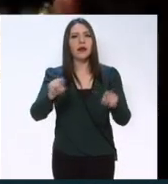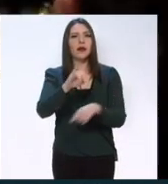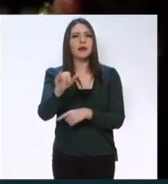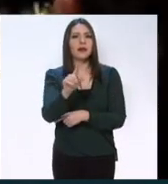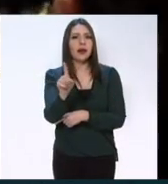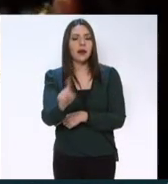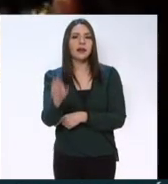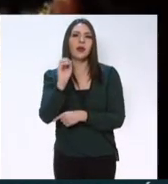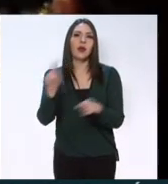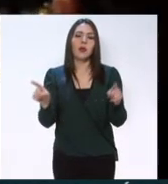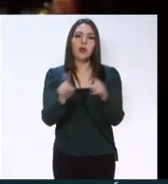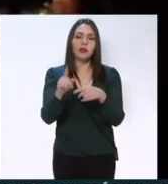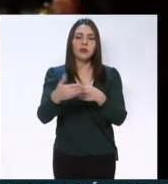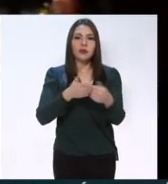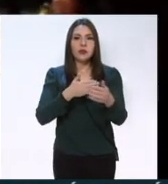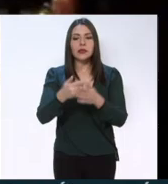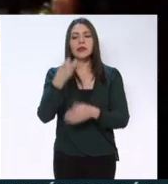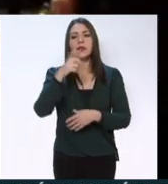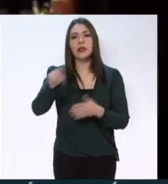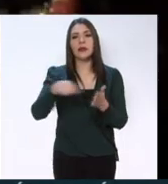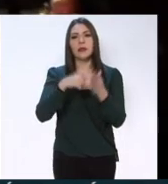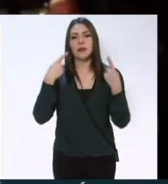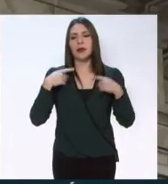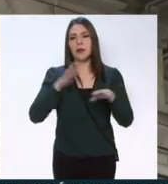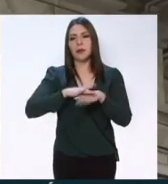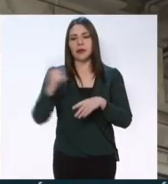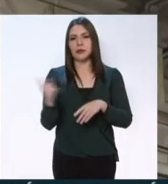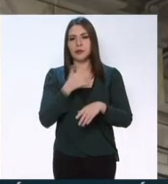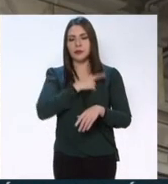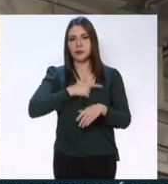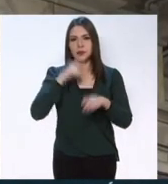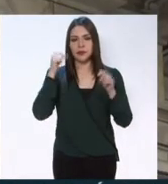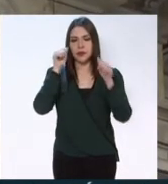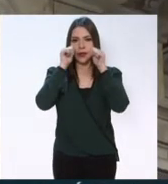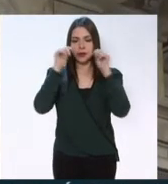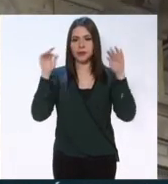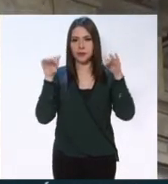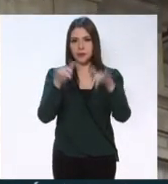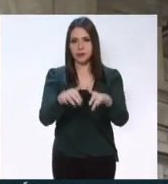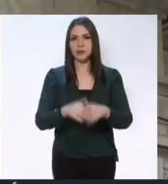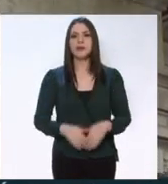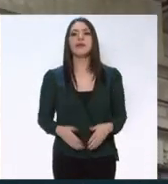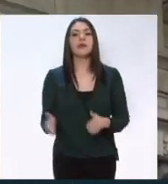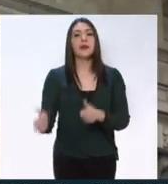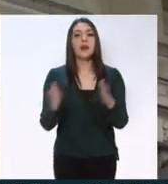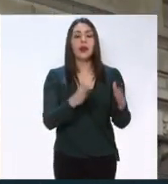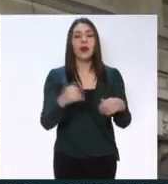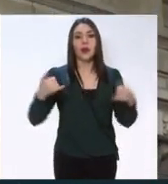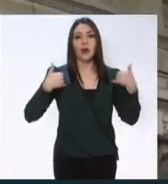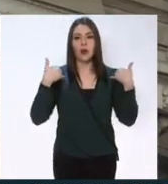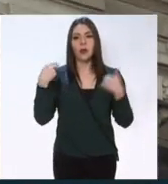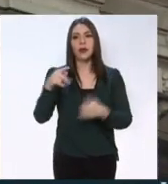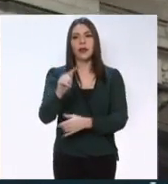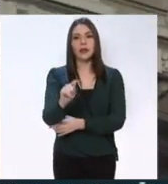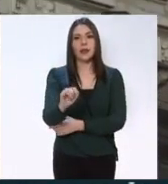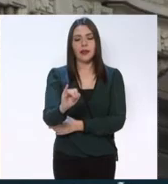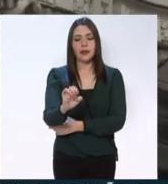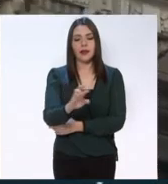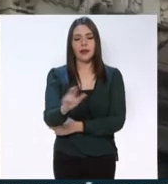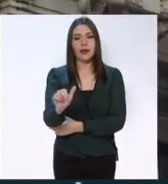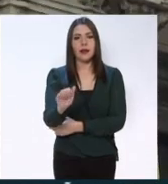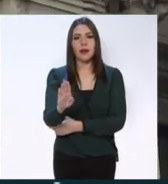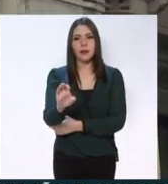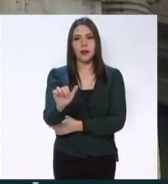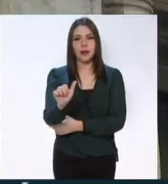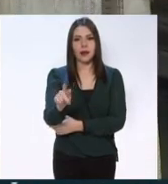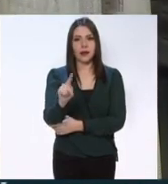música contemporánea y será la atracción central. Para los jóvenes, llegará Tierra Vid con el propósito de hacer convivencia